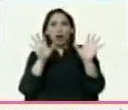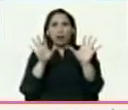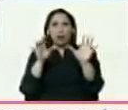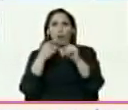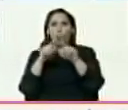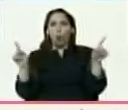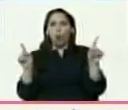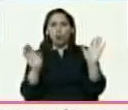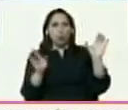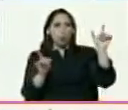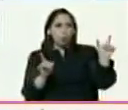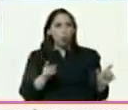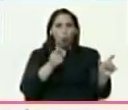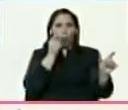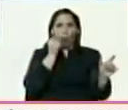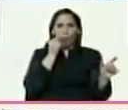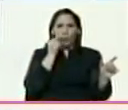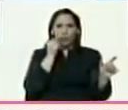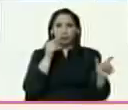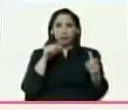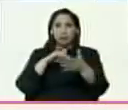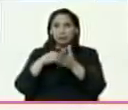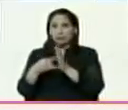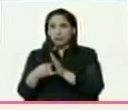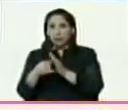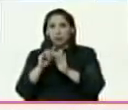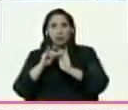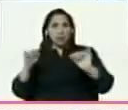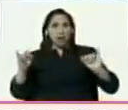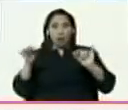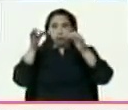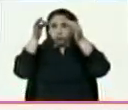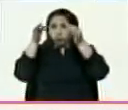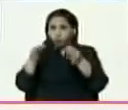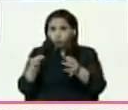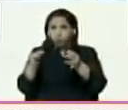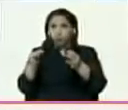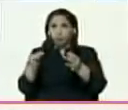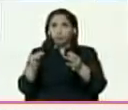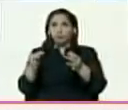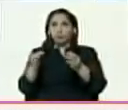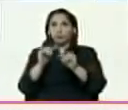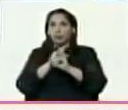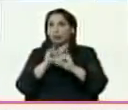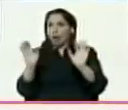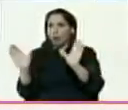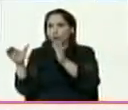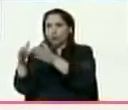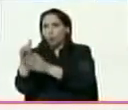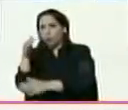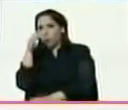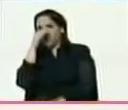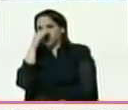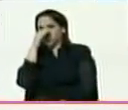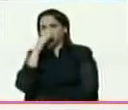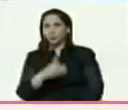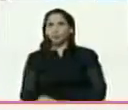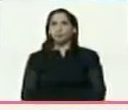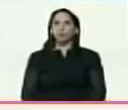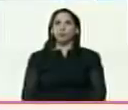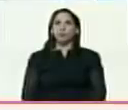sujetos es decir está confirmado que prácticamente el grupo paramilitar los rastrojos